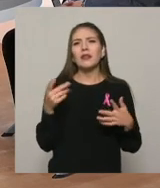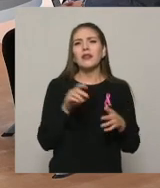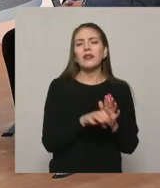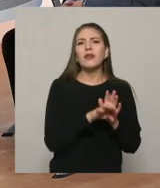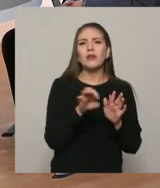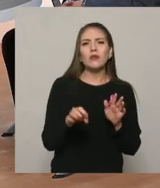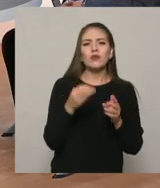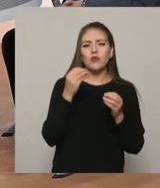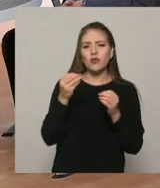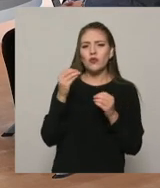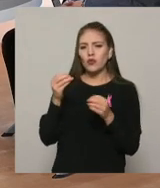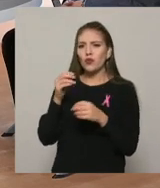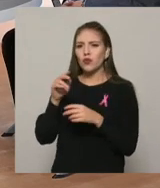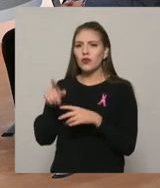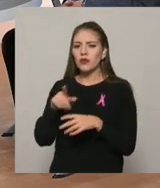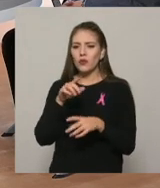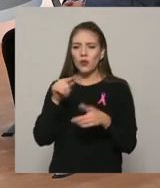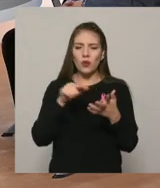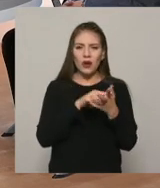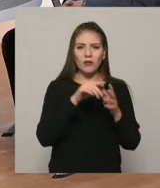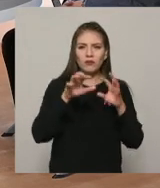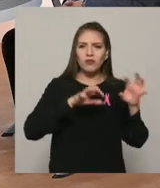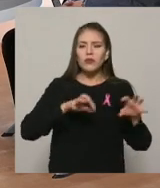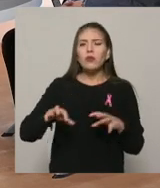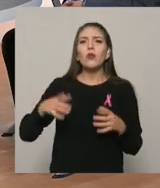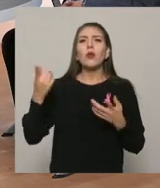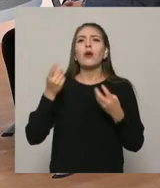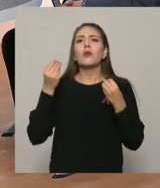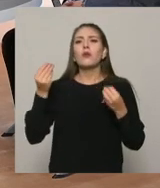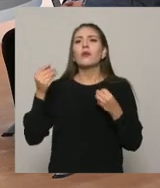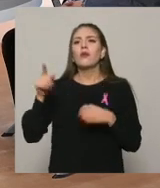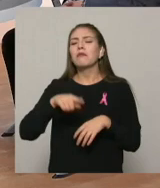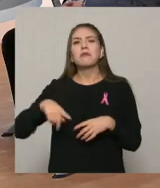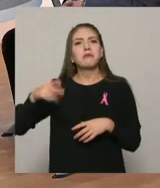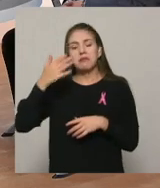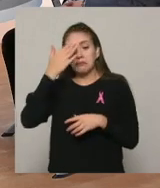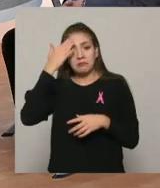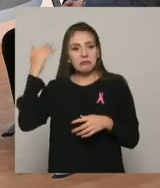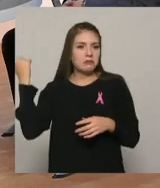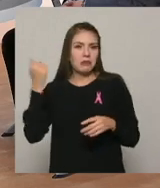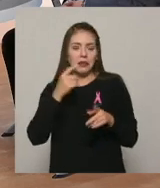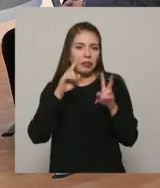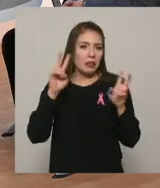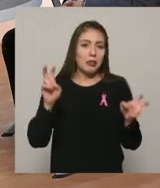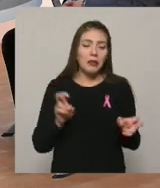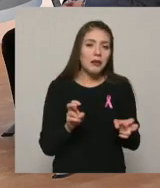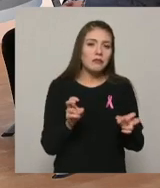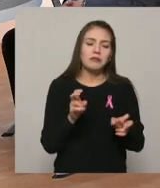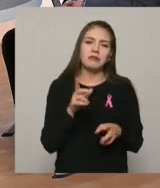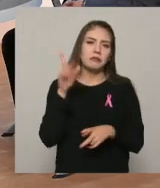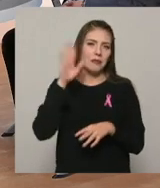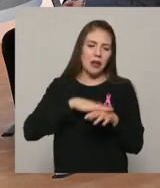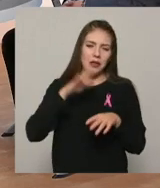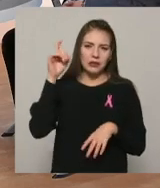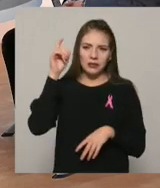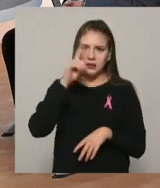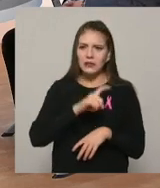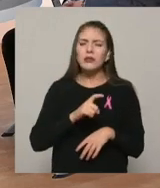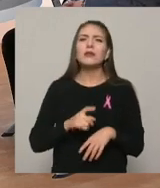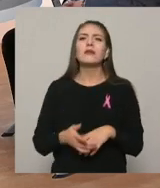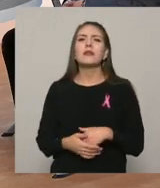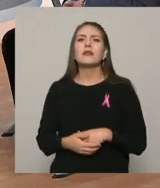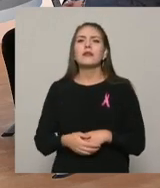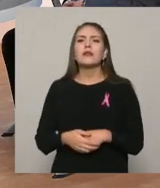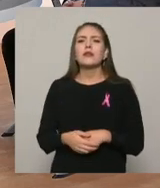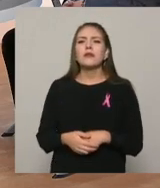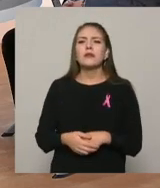donde pues ni siquiera muchísimos coordinadores o jefes de información saben el tema. ¿Cómo sensibilizar en este sentido